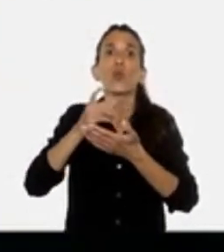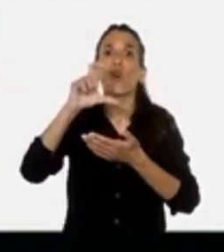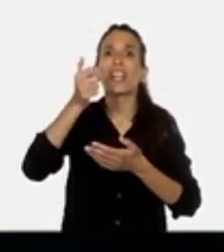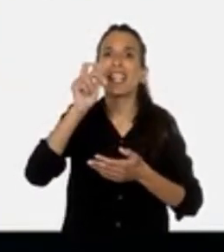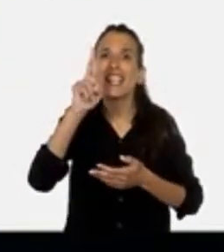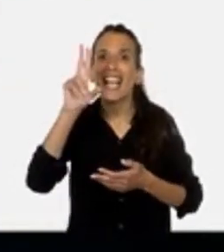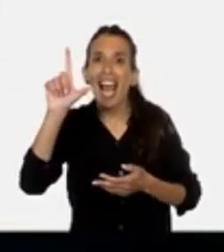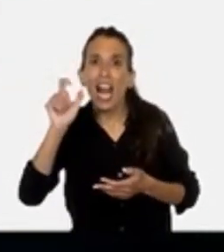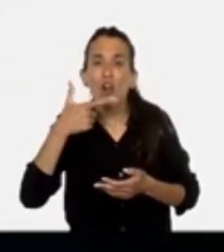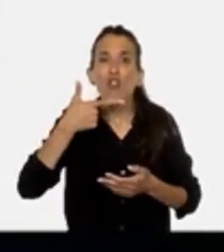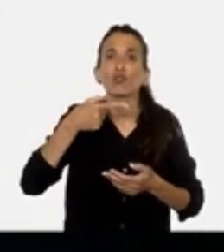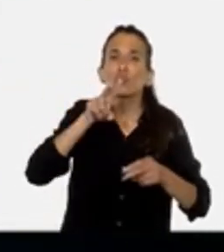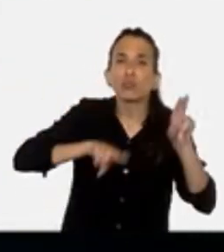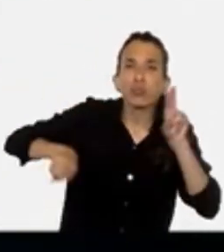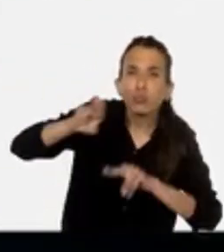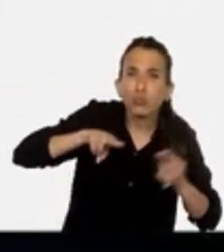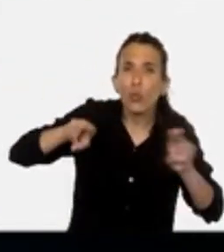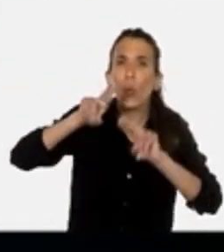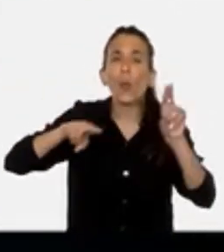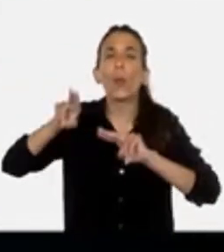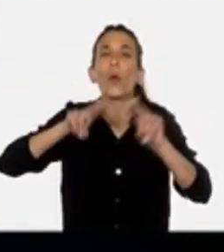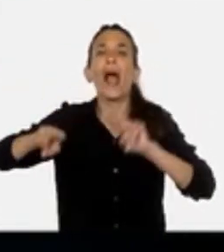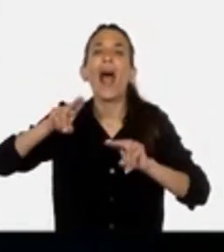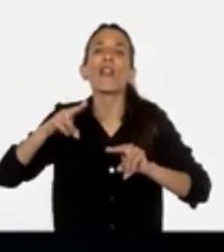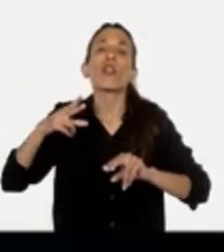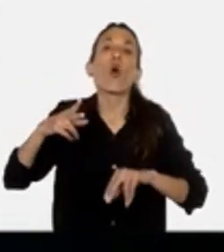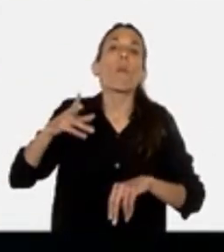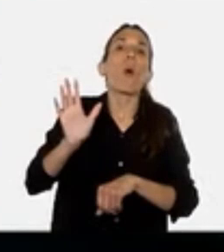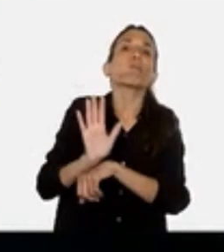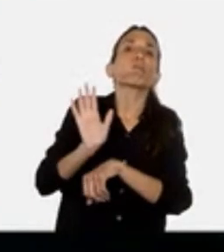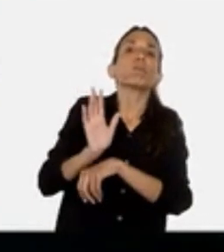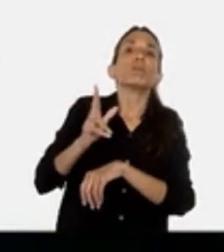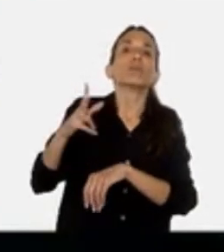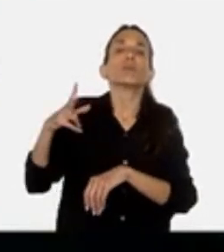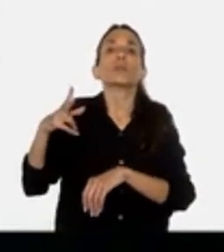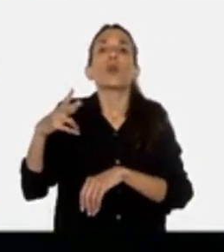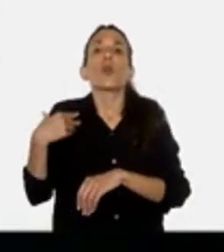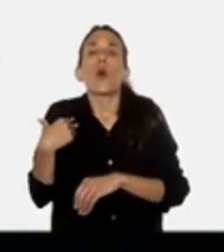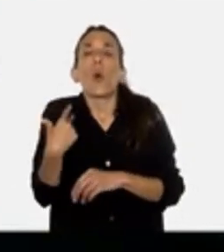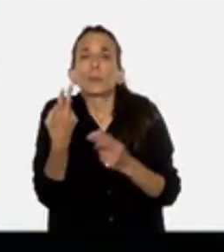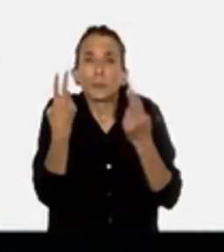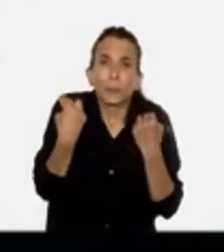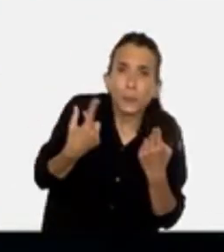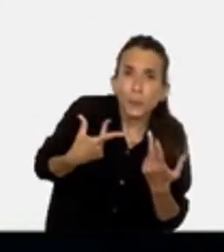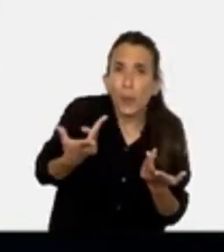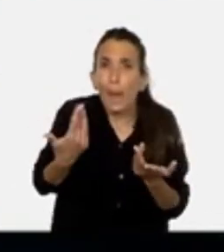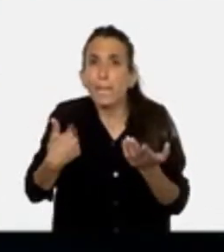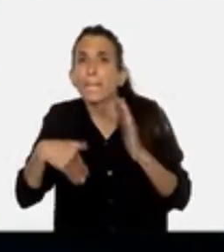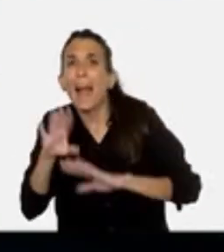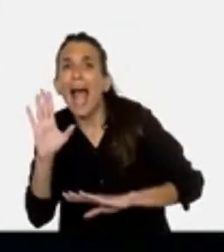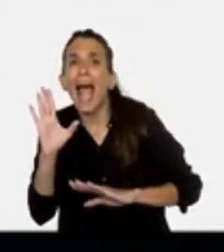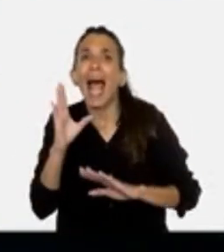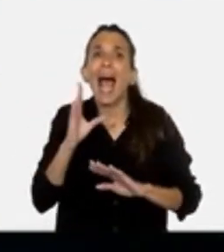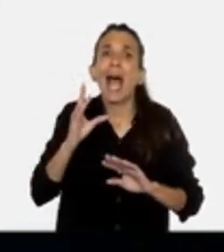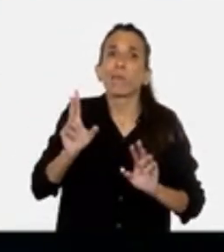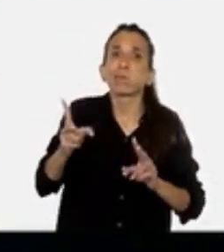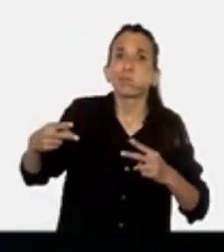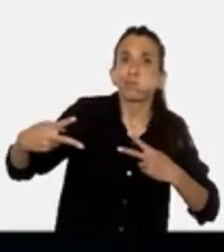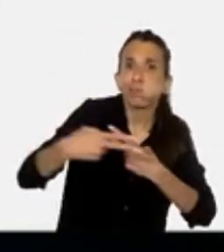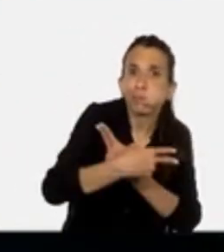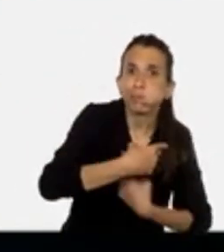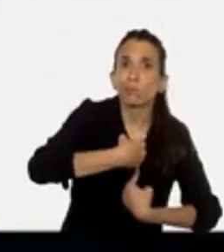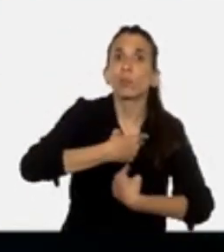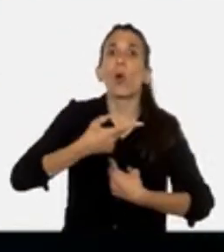obviamente victimizarse pero ahora está reclamando más beneficios con nuevas líneas